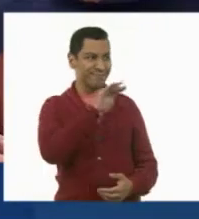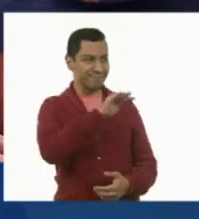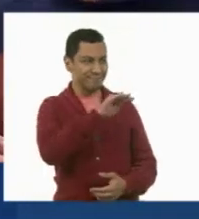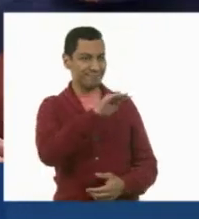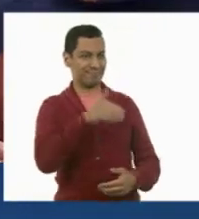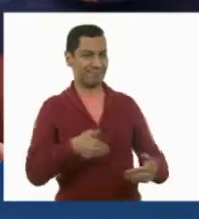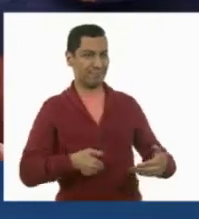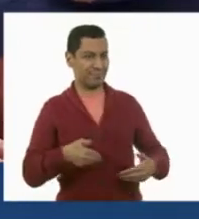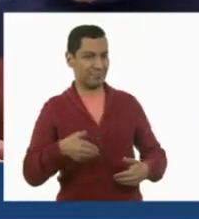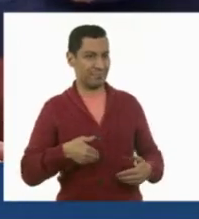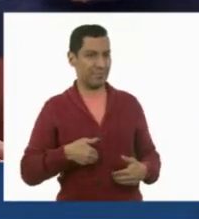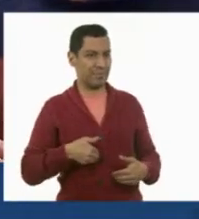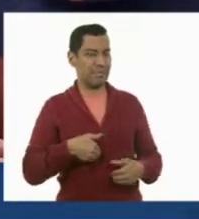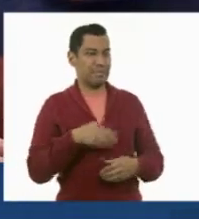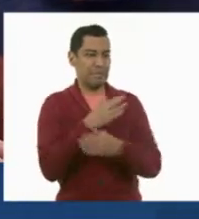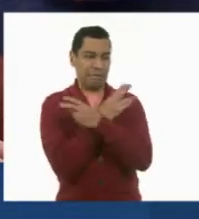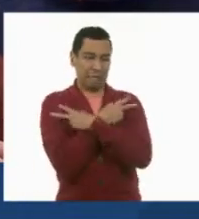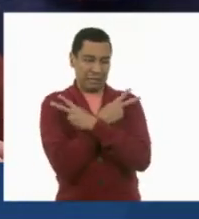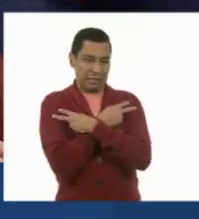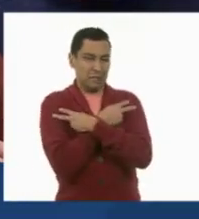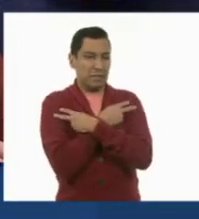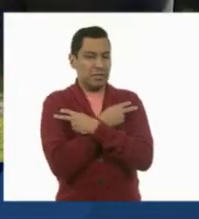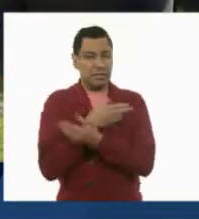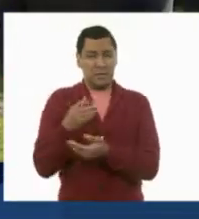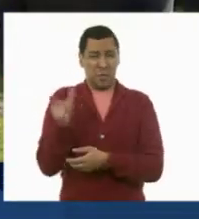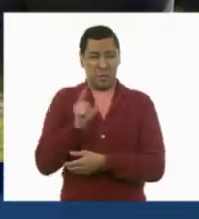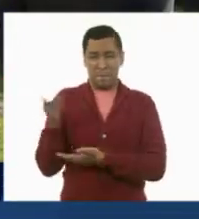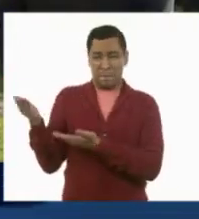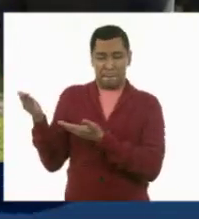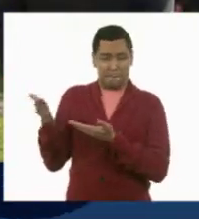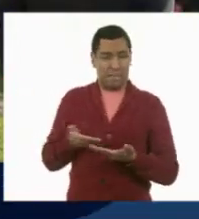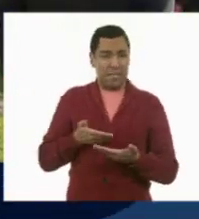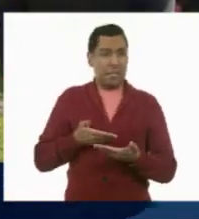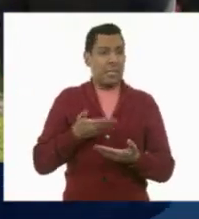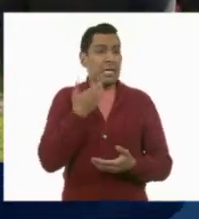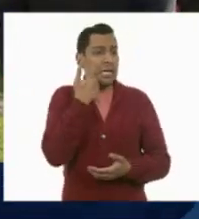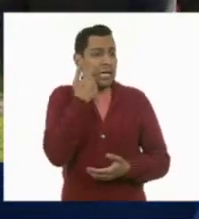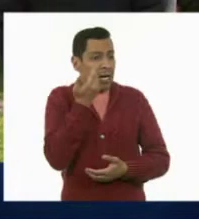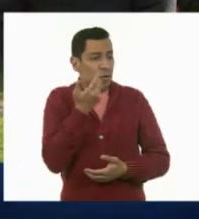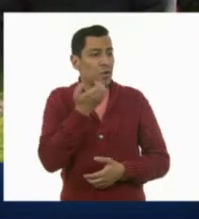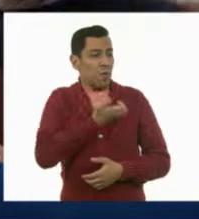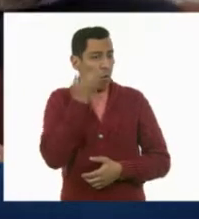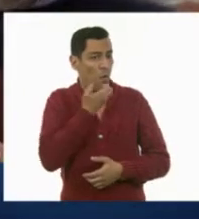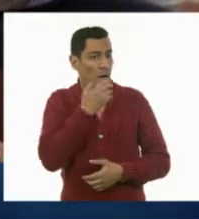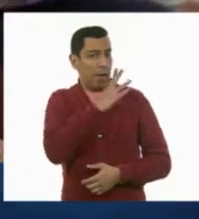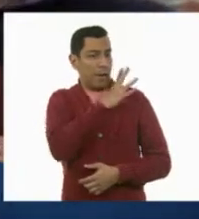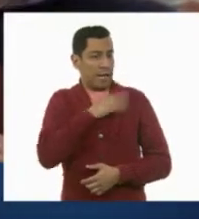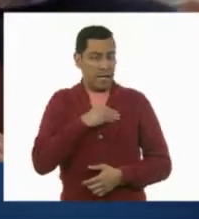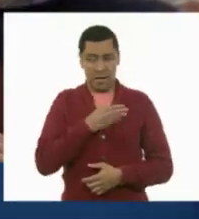pero es que acabamos de llegar a Quipatla y estamos buscando escuela para nuestro hijo. Sabemos que ya